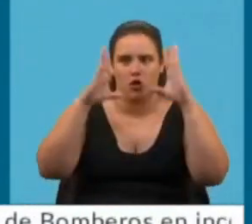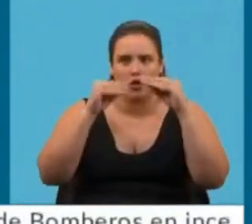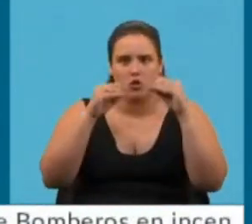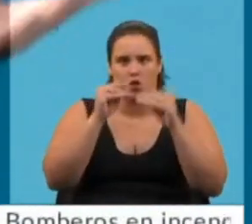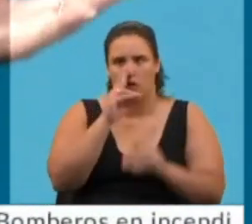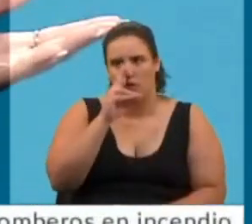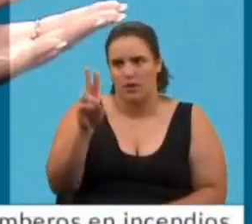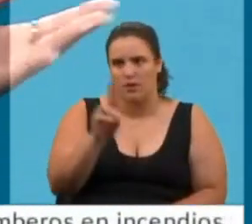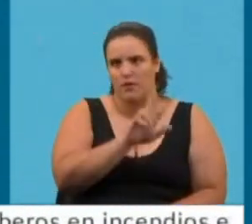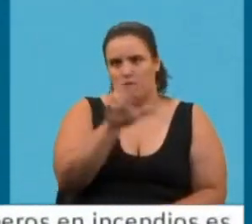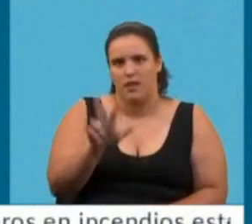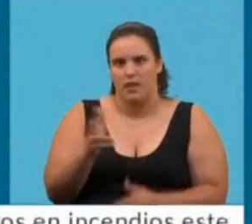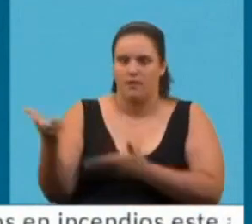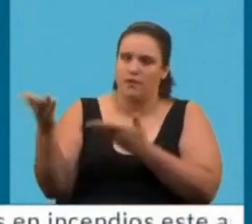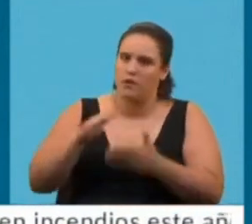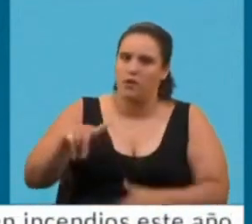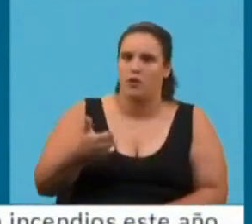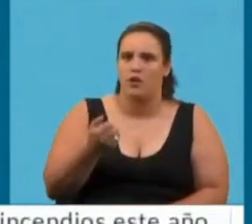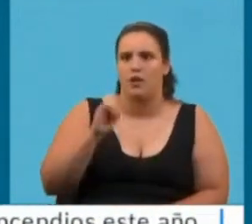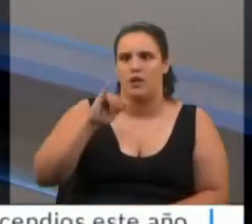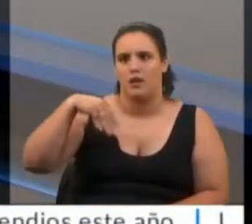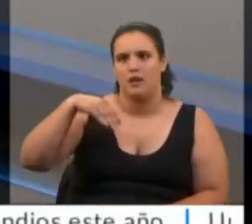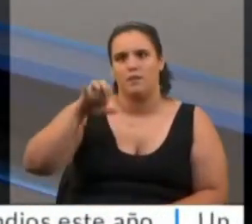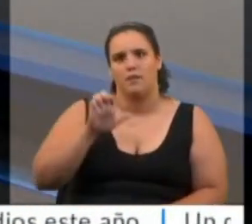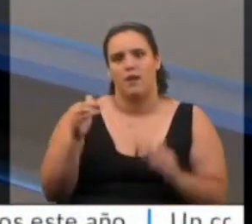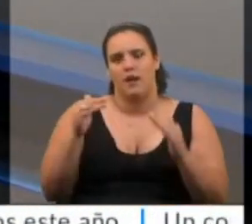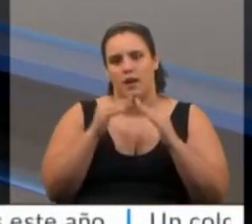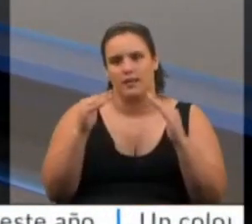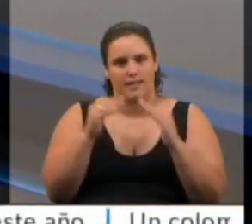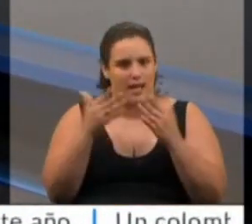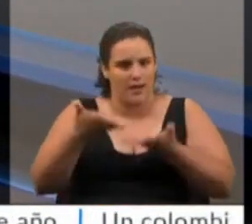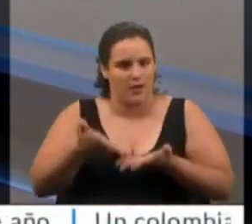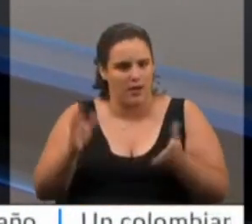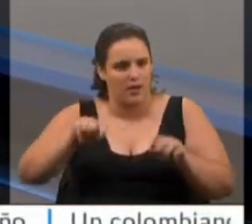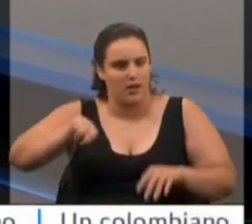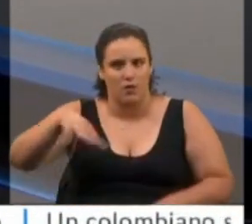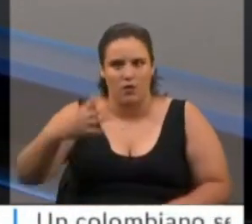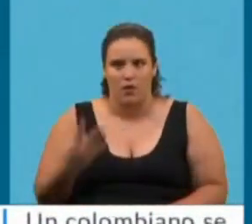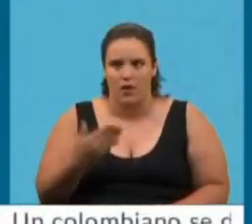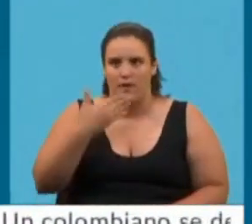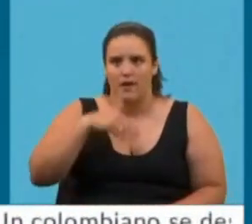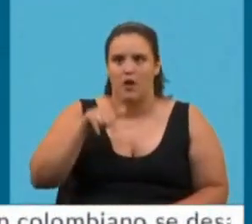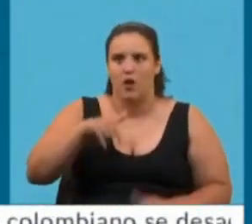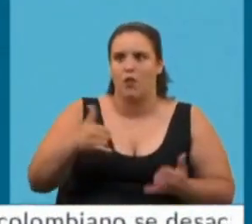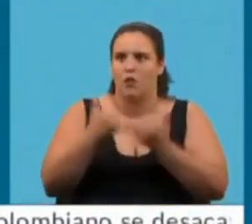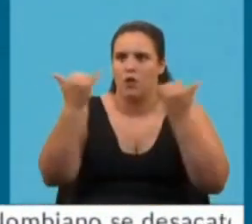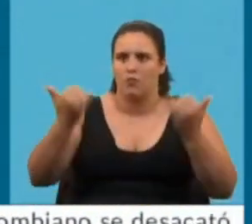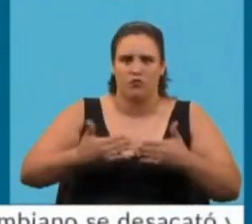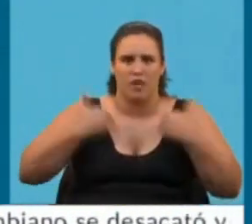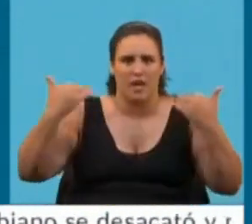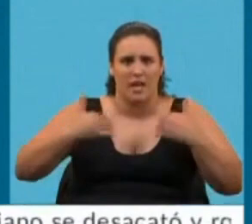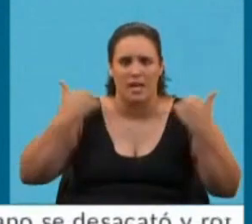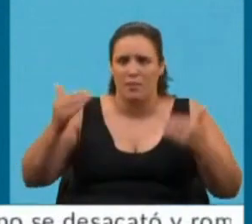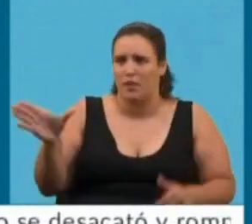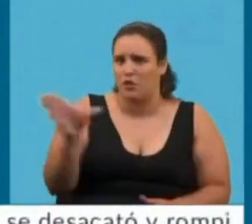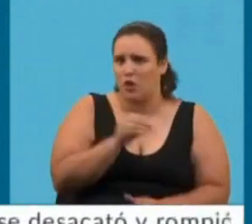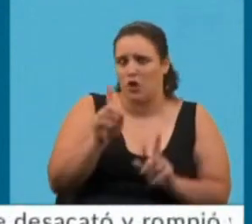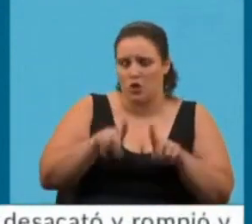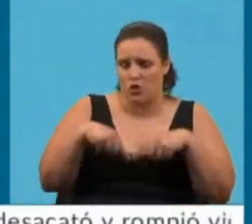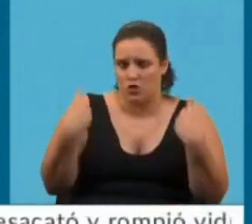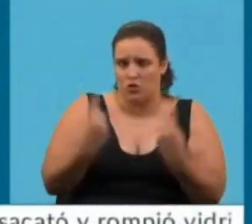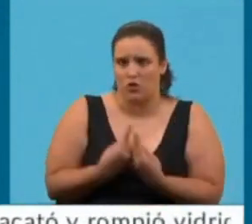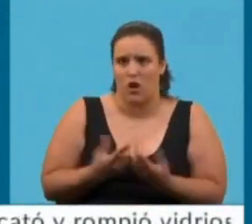2023, bienvenido Jaime a esta casa, hola Emi. Entenderán que hoy es un día de mucha alegría para todos